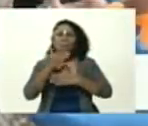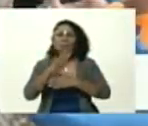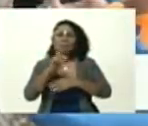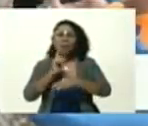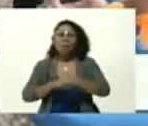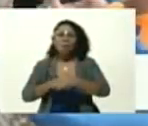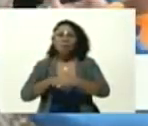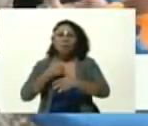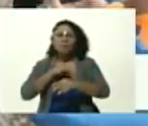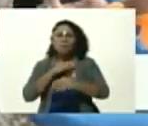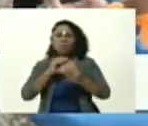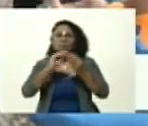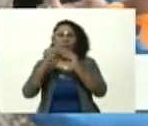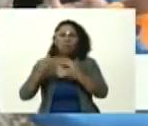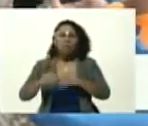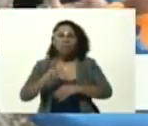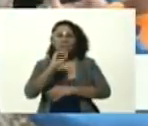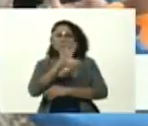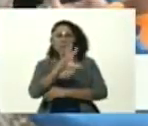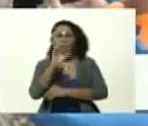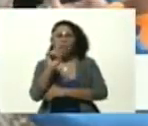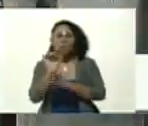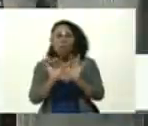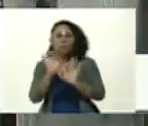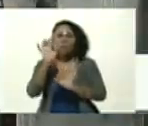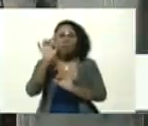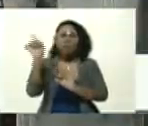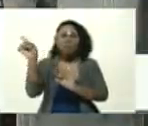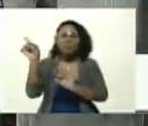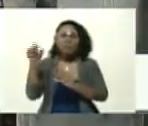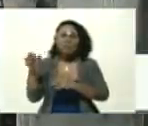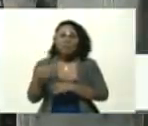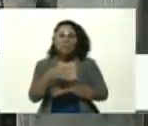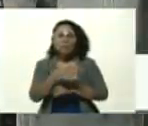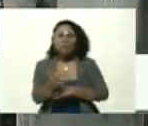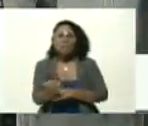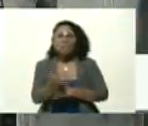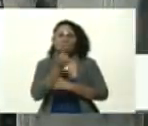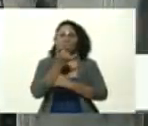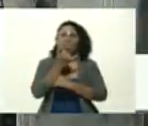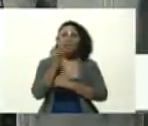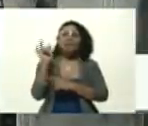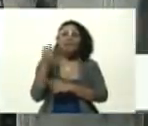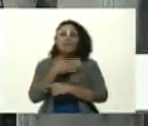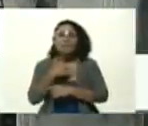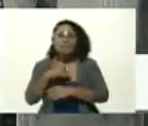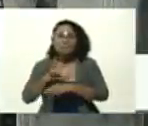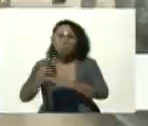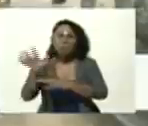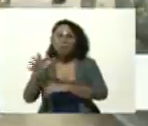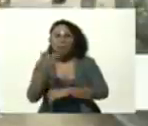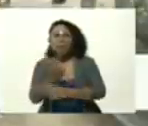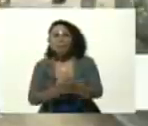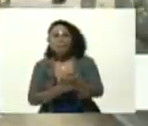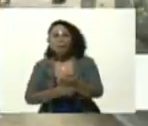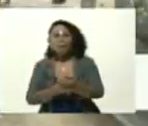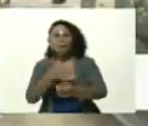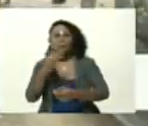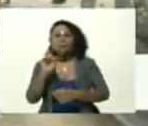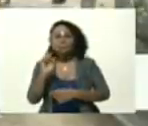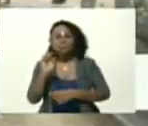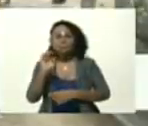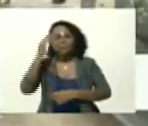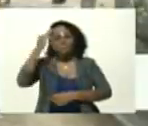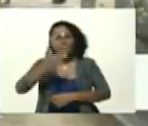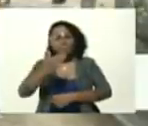estaremos corrigiendo más de 50 metros de ese dique que falló, quiero dejar al hermano mayor general Urbáez